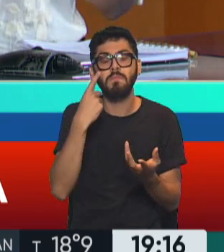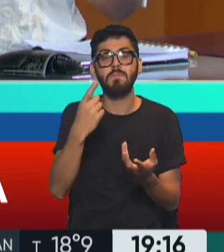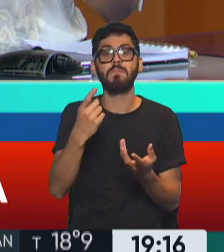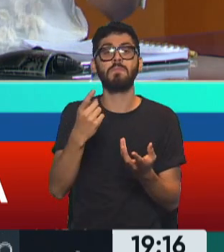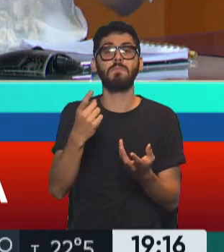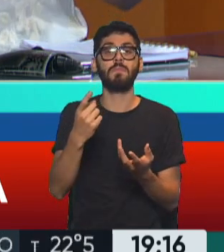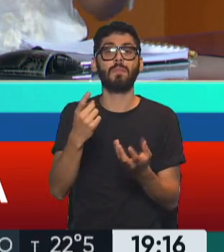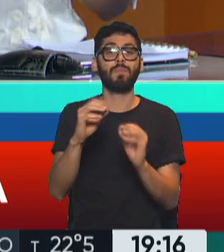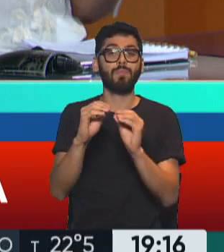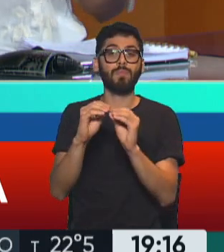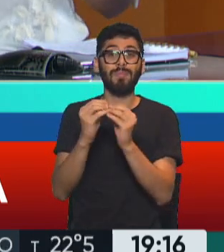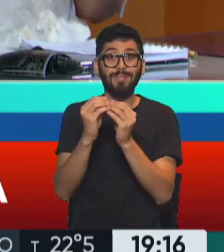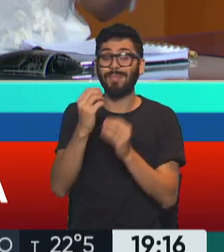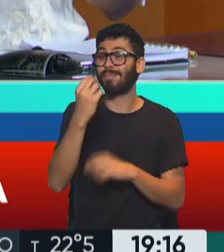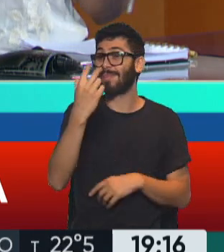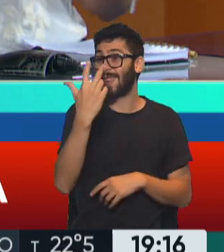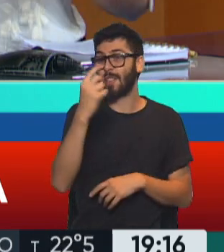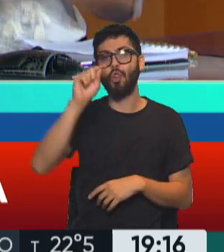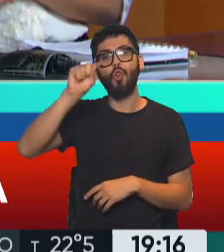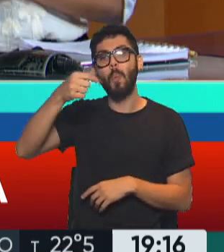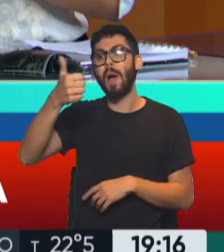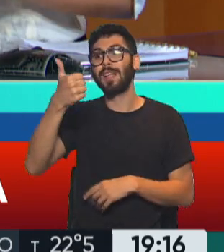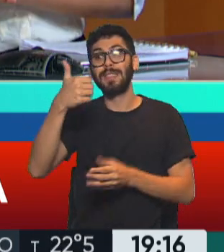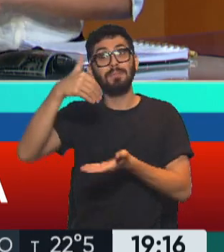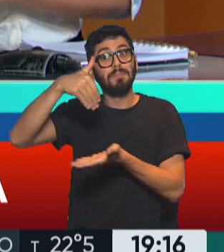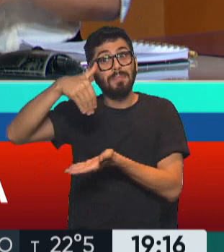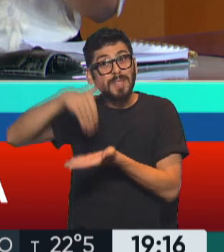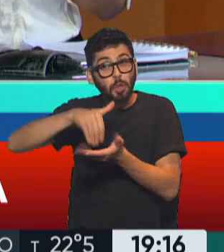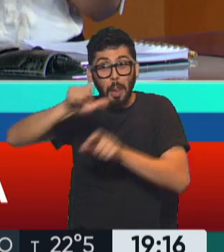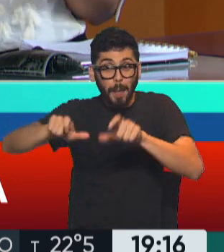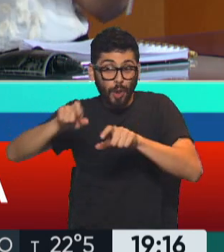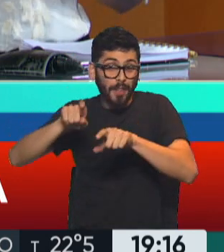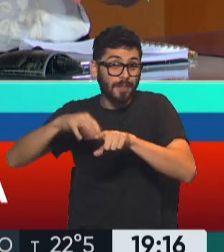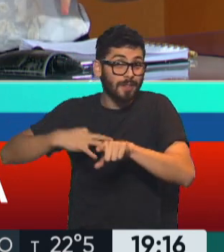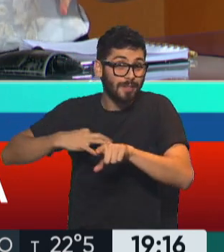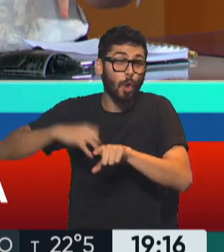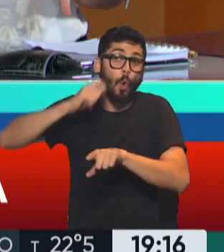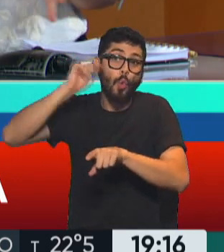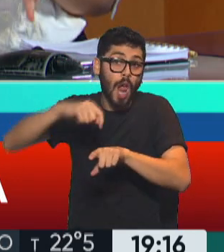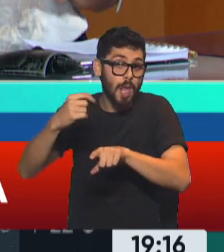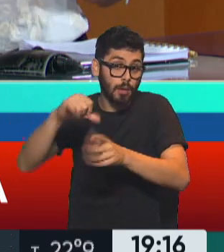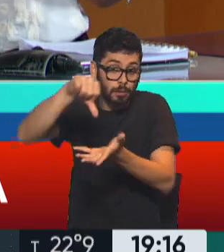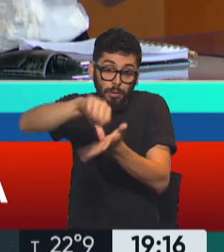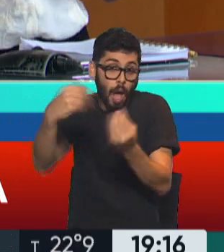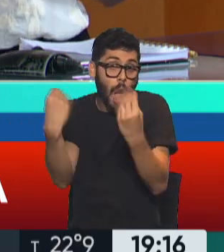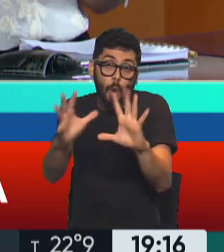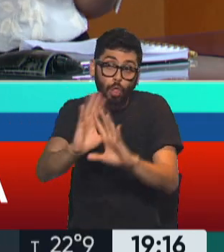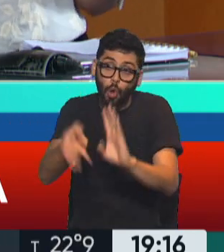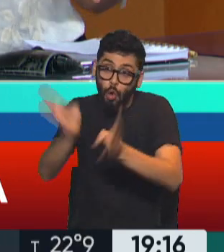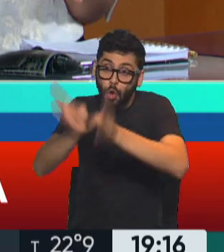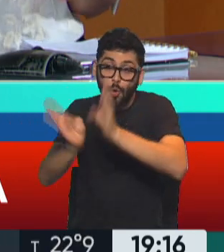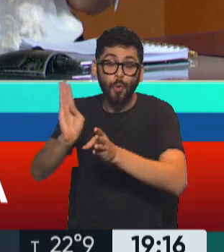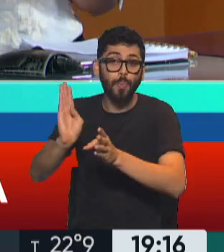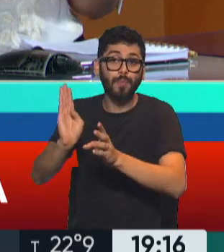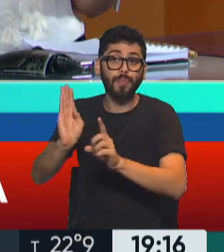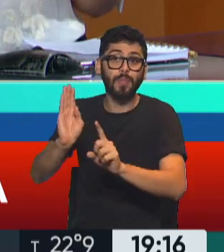ya 3,6 millones de ucranianos y ucranianas que se fueron del país. Este número aumenta a 10